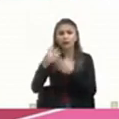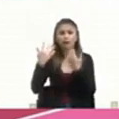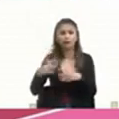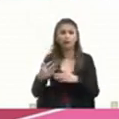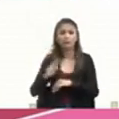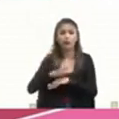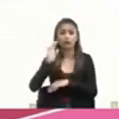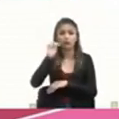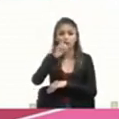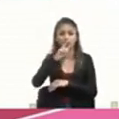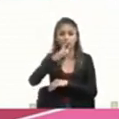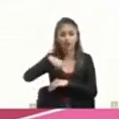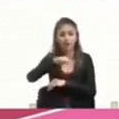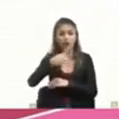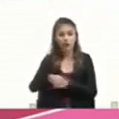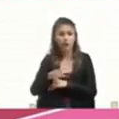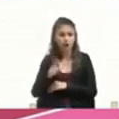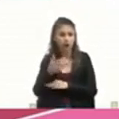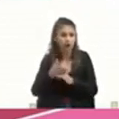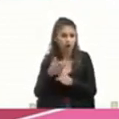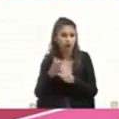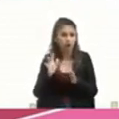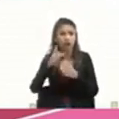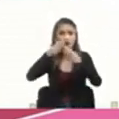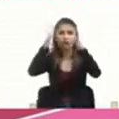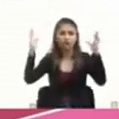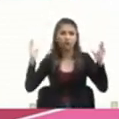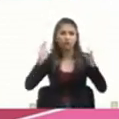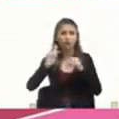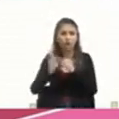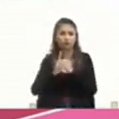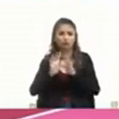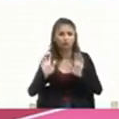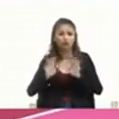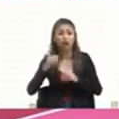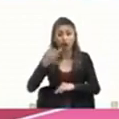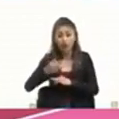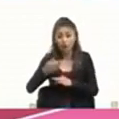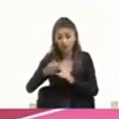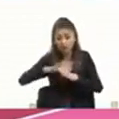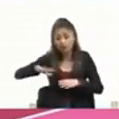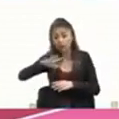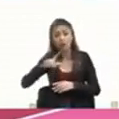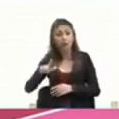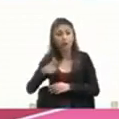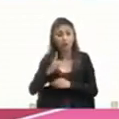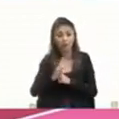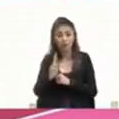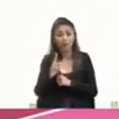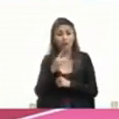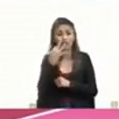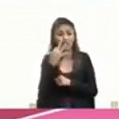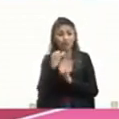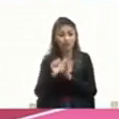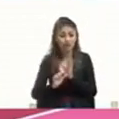entidad. Hablemos de Guanajuato, ahorita olvidémonos del país. Ha planteado que los próximos